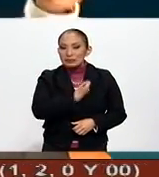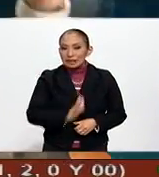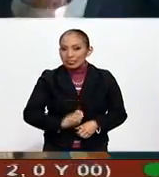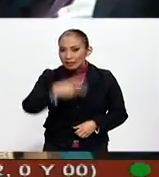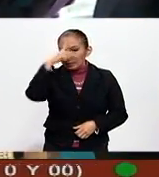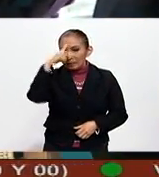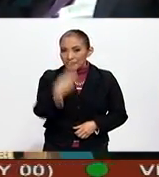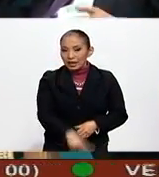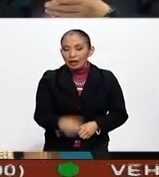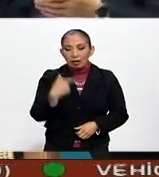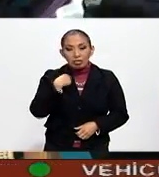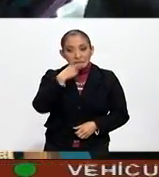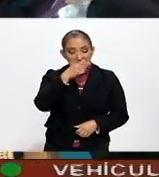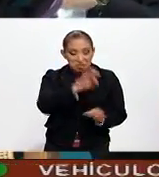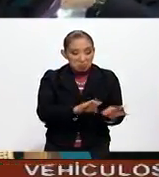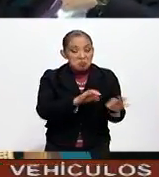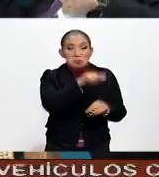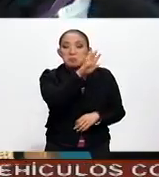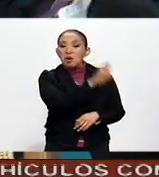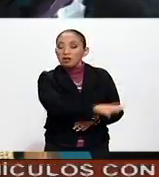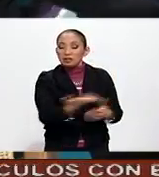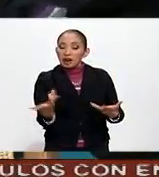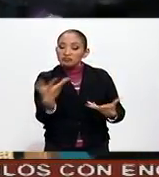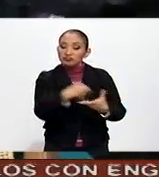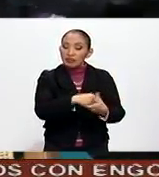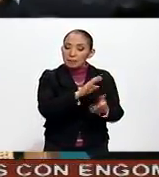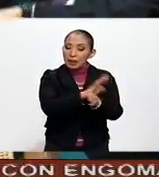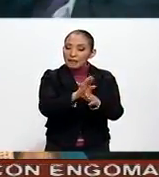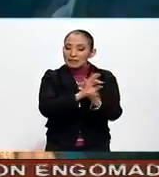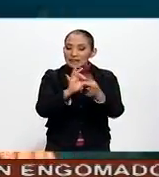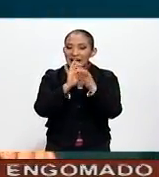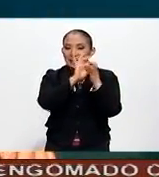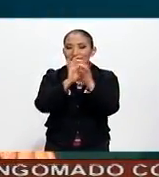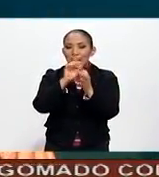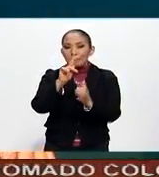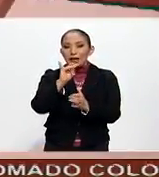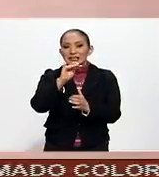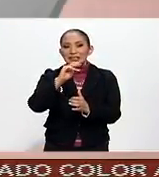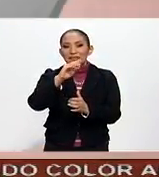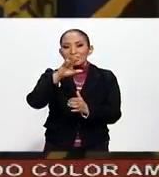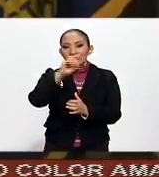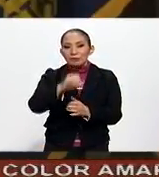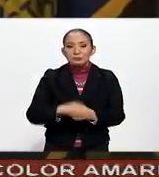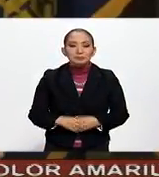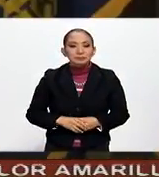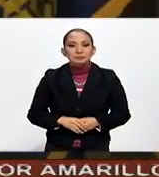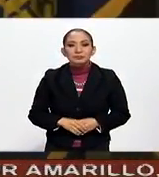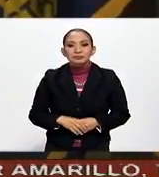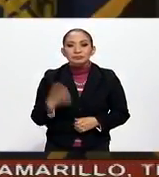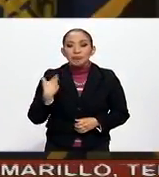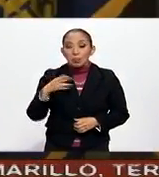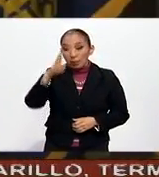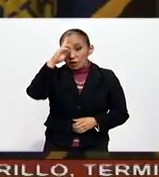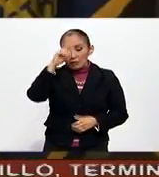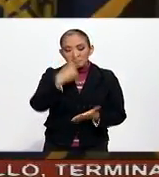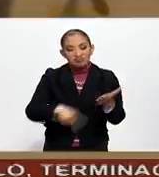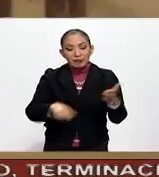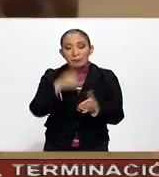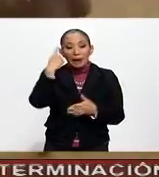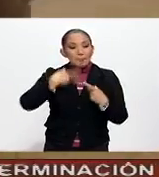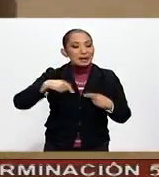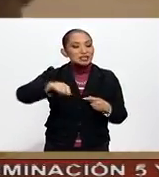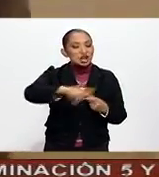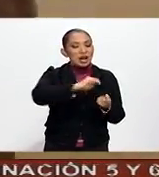presidente Enrique Peña Nieto destaca la integración y los beneficios de la Alianza del Pacífico. Levantan prohibición para que